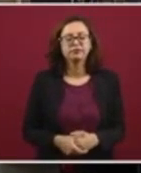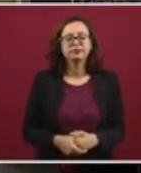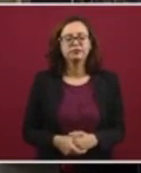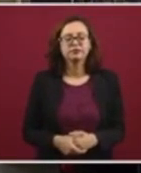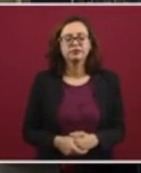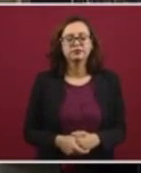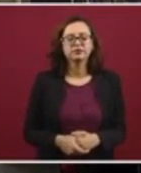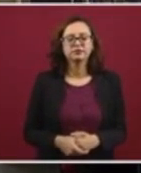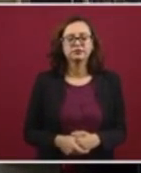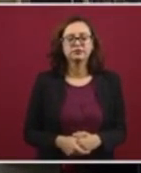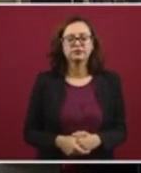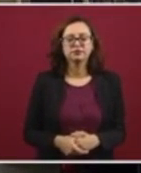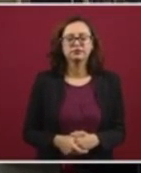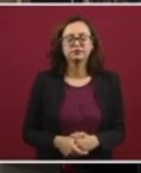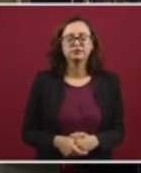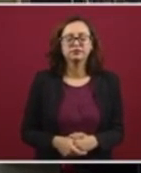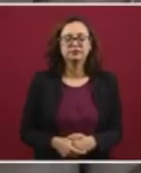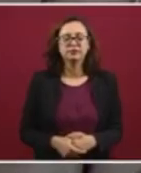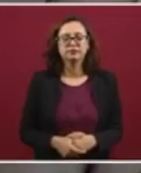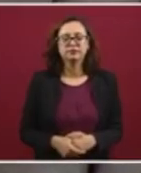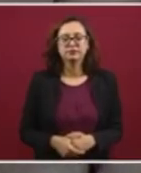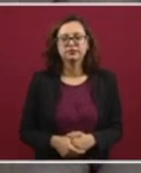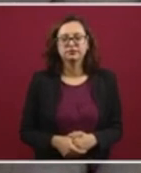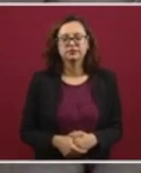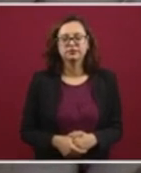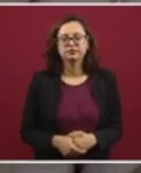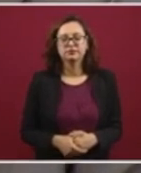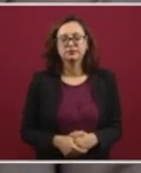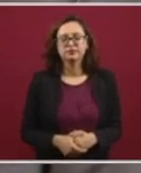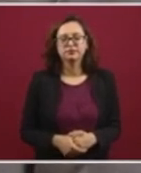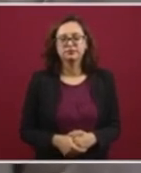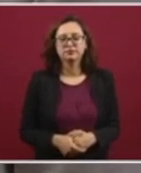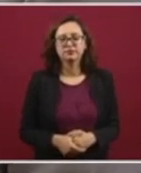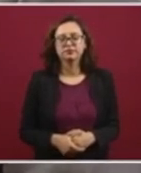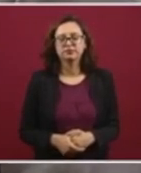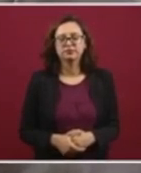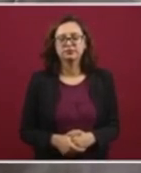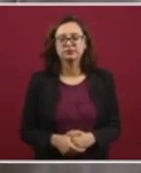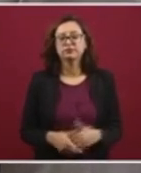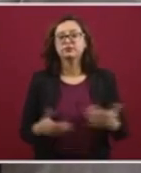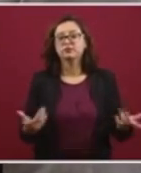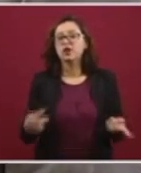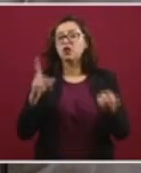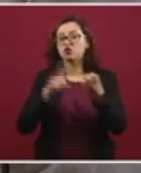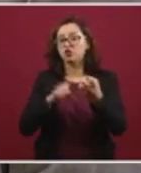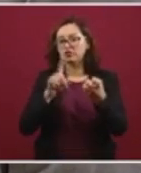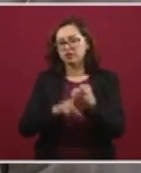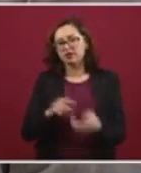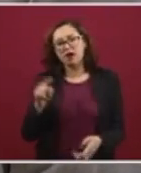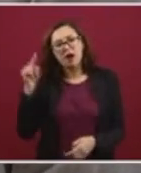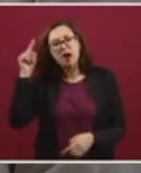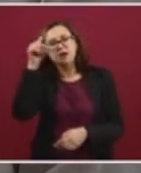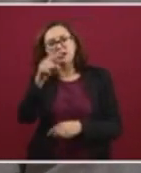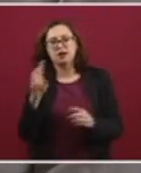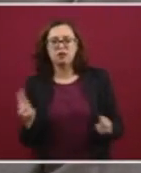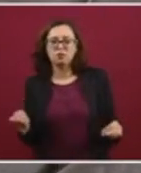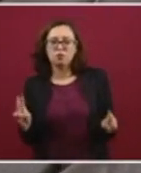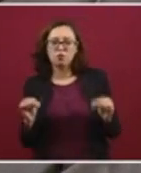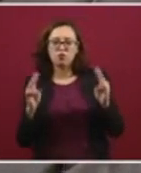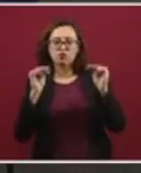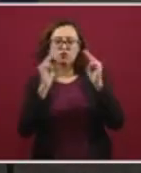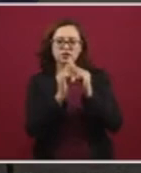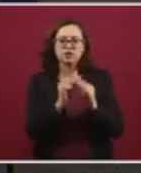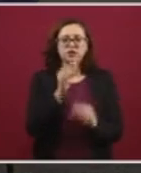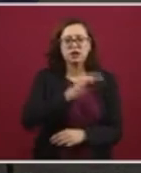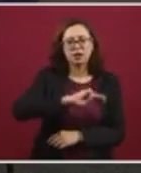En este caso van a ser caminos de la Sierra de Michoacán los que se van a mejorar